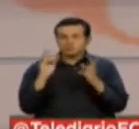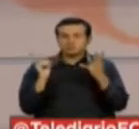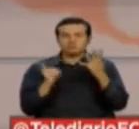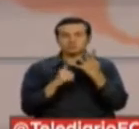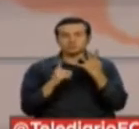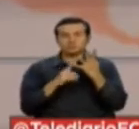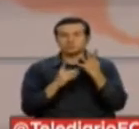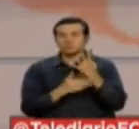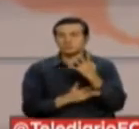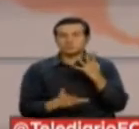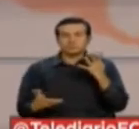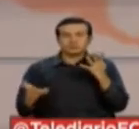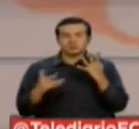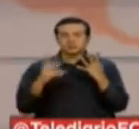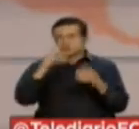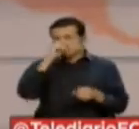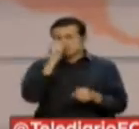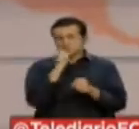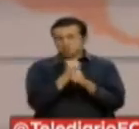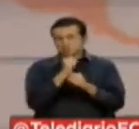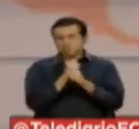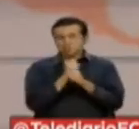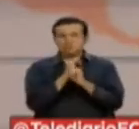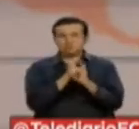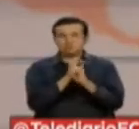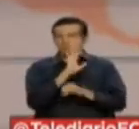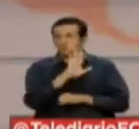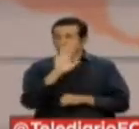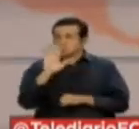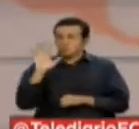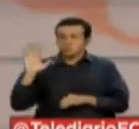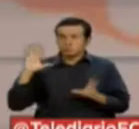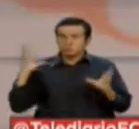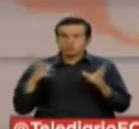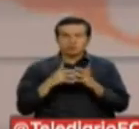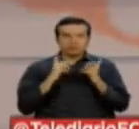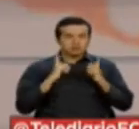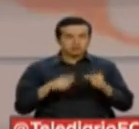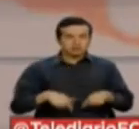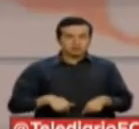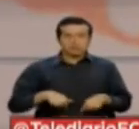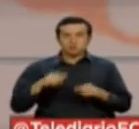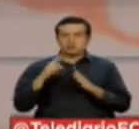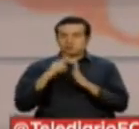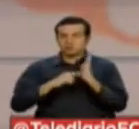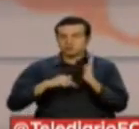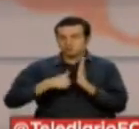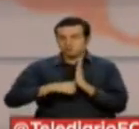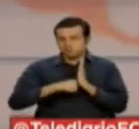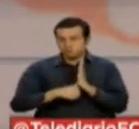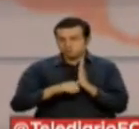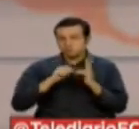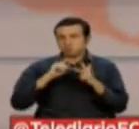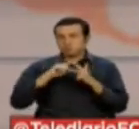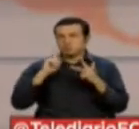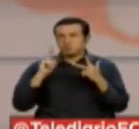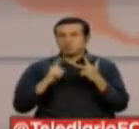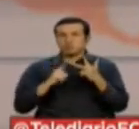cuarto elemento es un elemento de trabajo intersectorial. Trabajamos básicamente salud, Registro Civil y